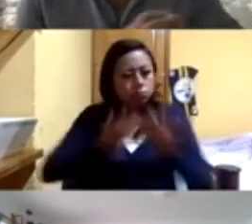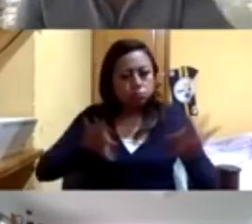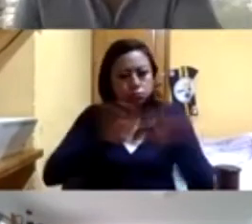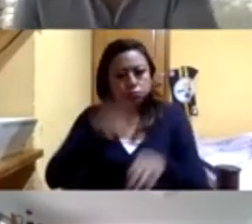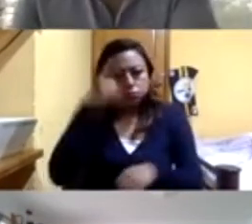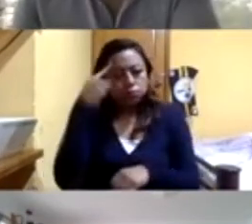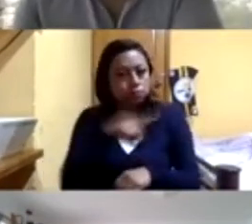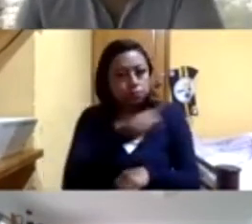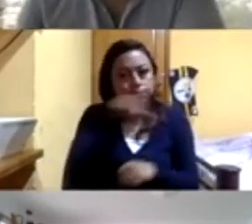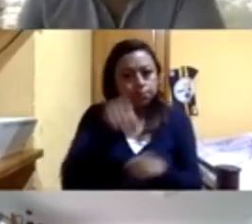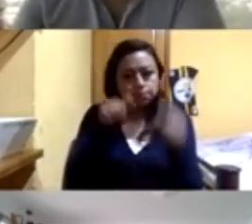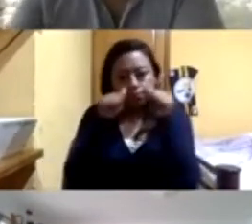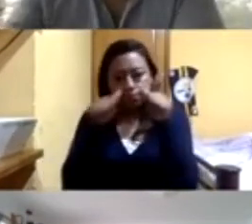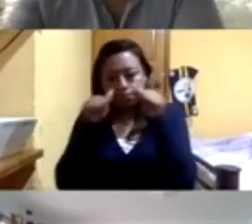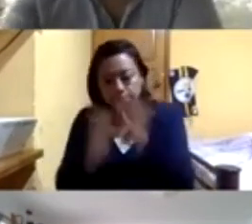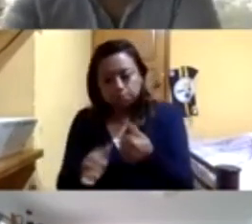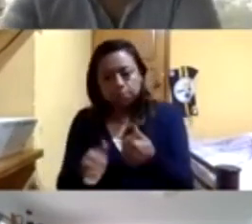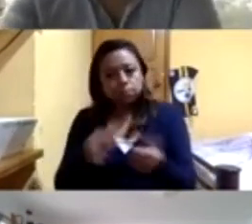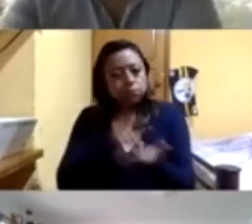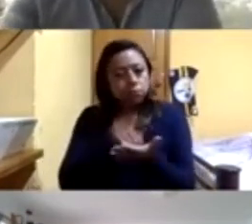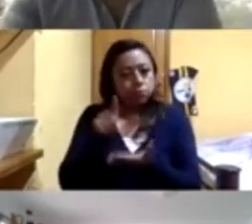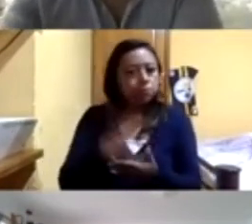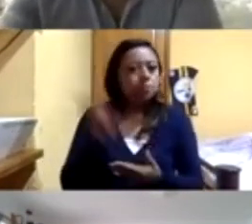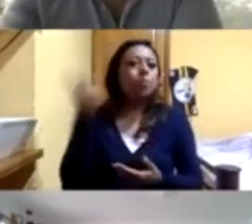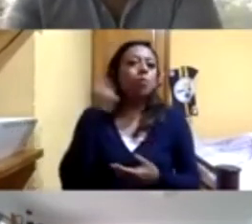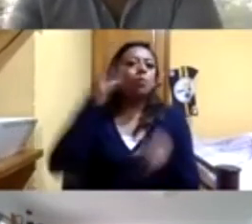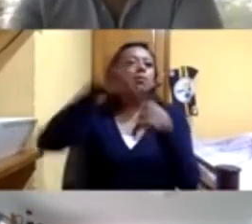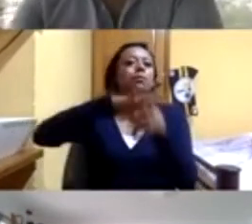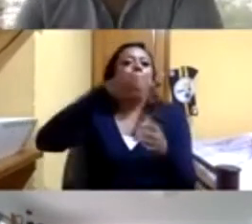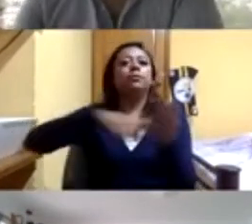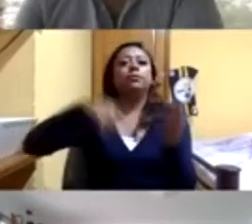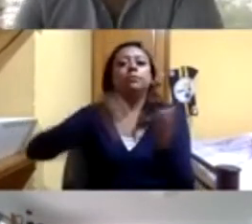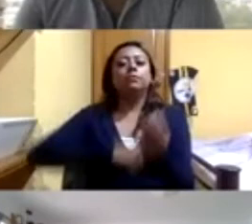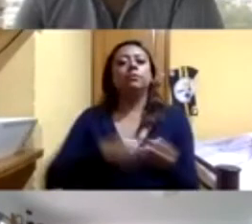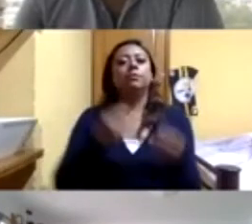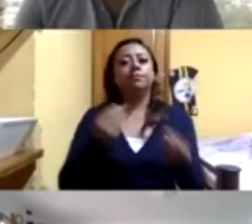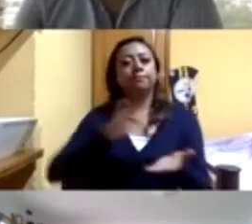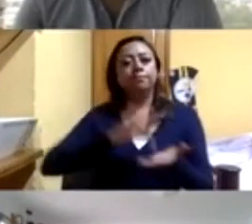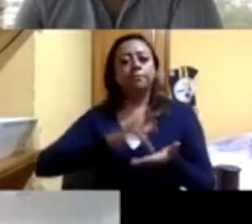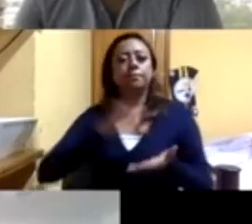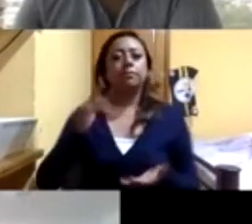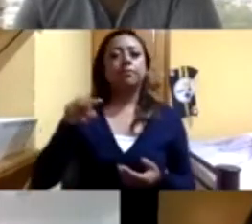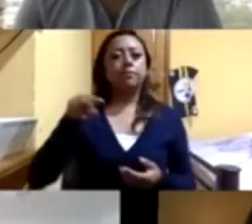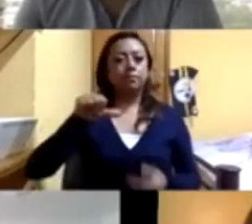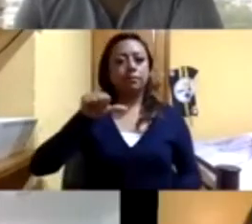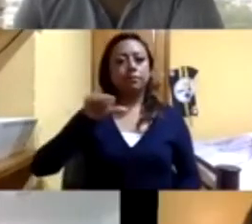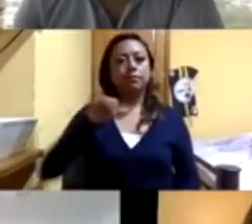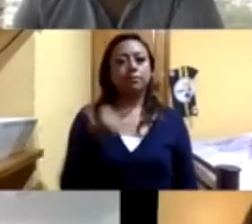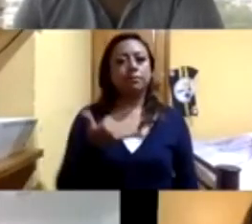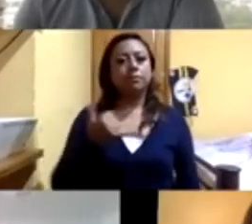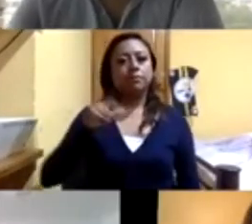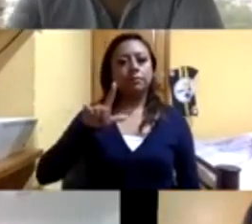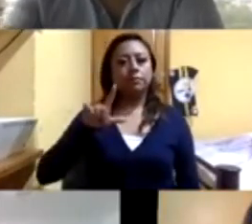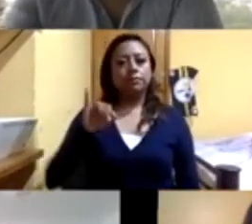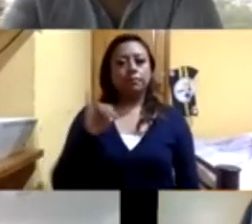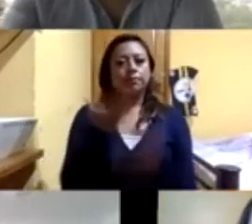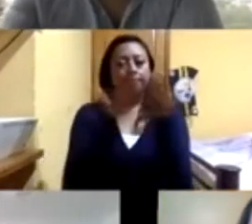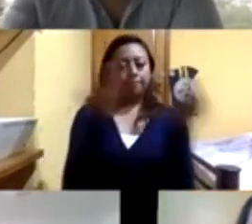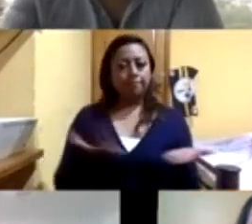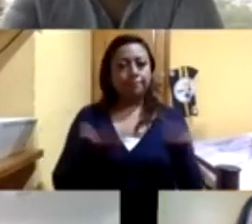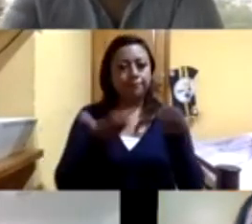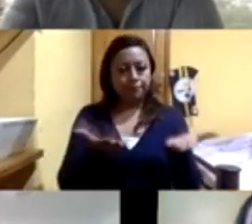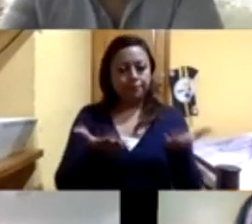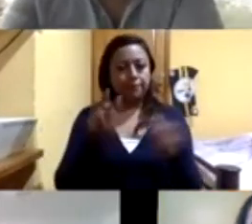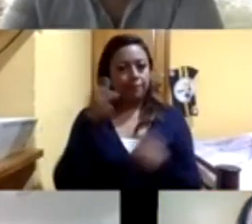sus derechos políticos electorales. Muchas gracias, Maylí. Ahora cedo en este mismo